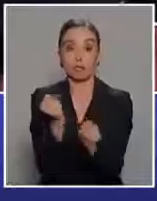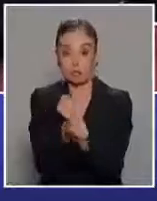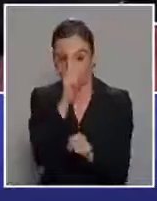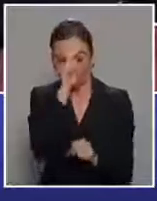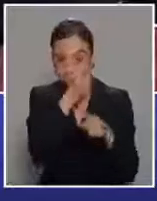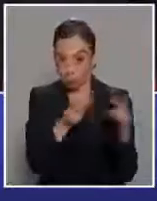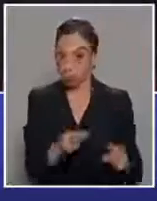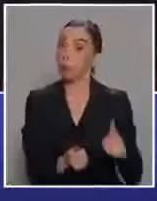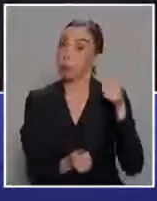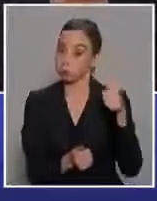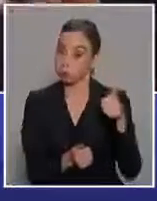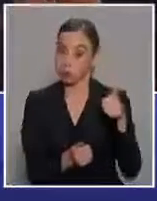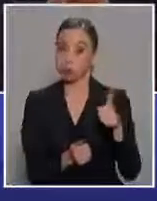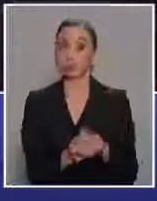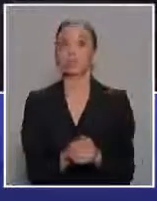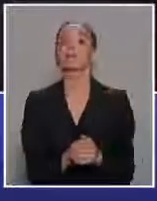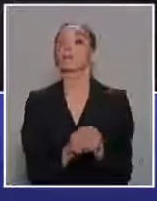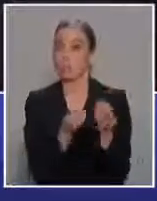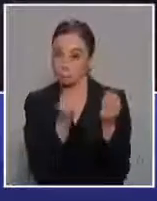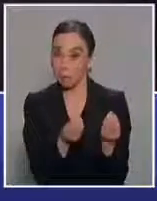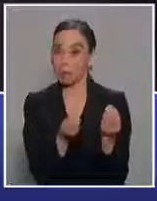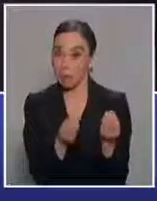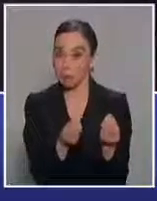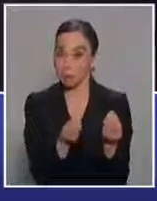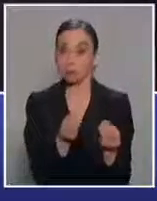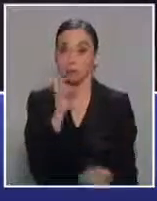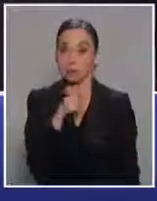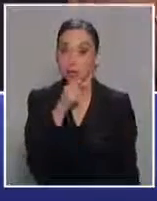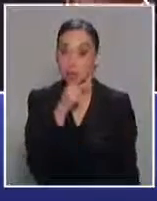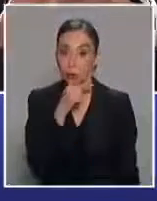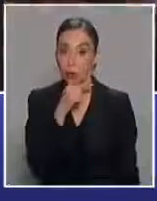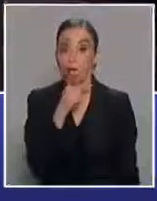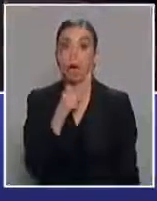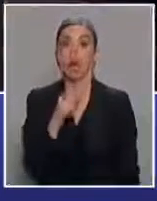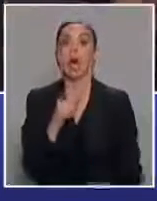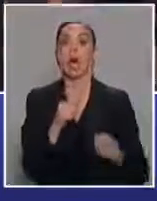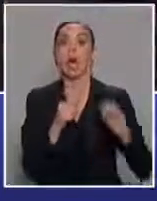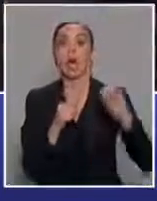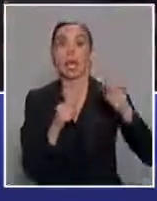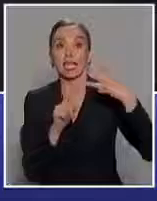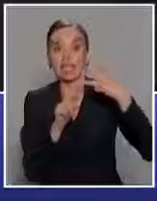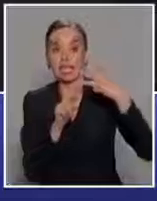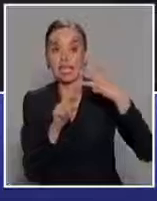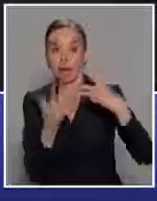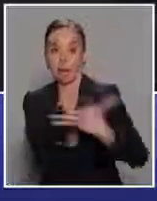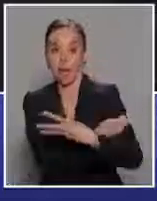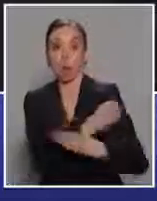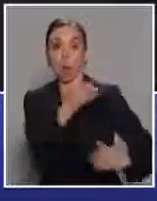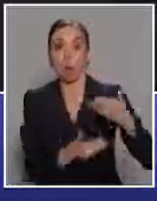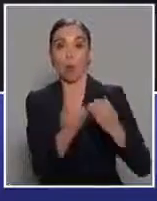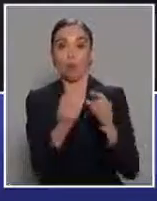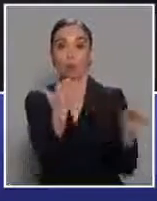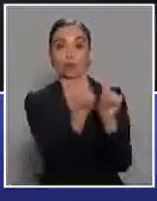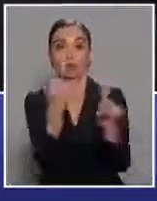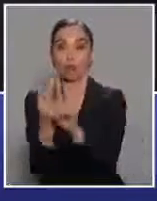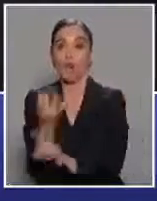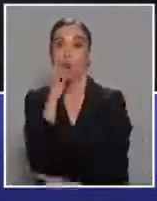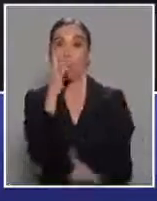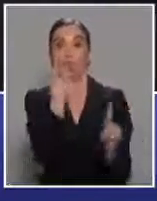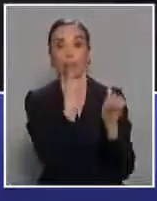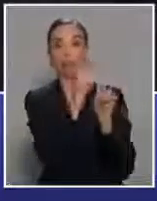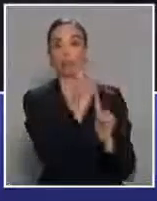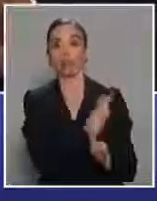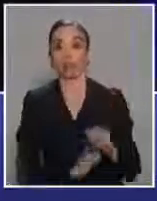servicio público fue bueno bien sin duda incluso hasta la tercera va bien es quizás lo único que le